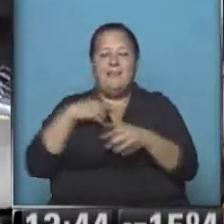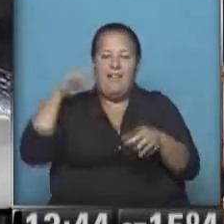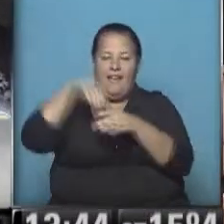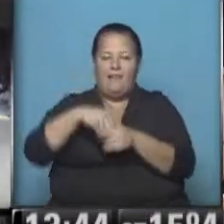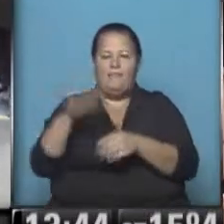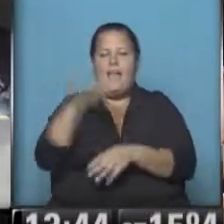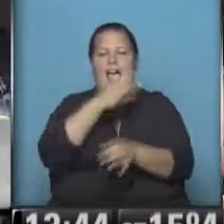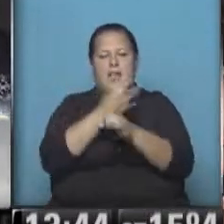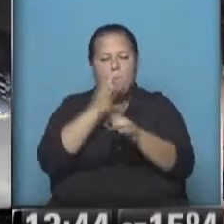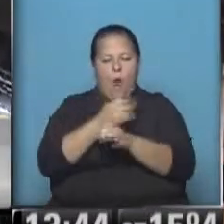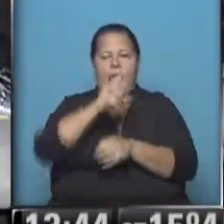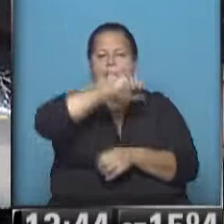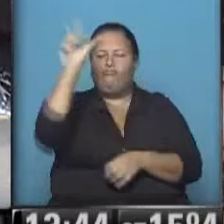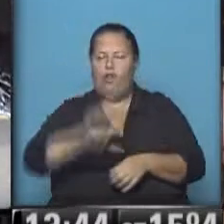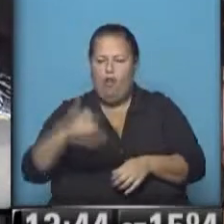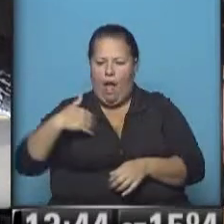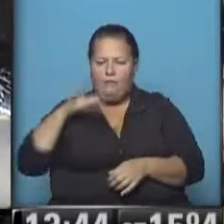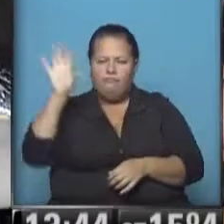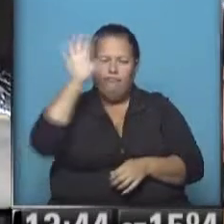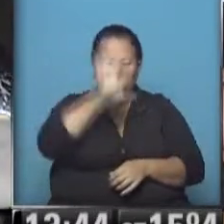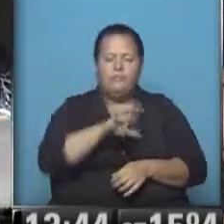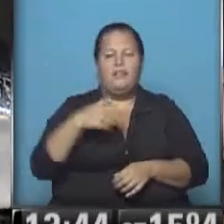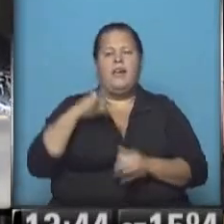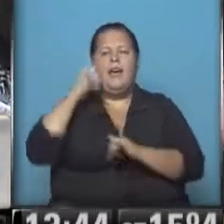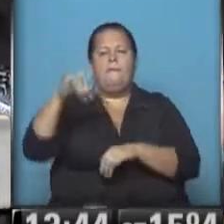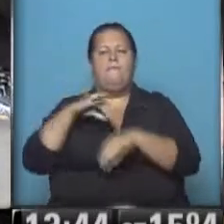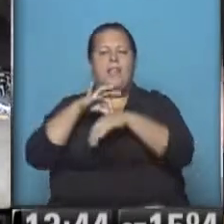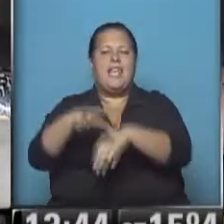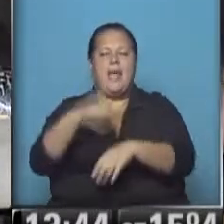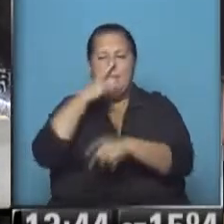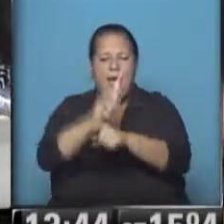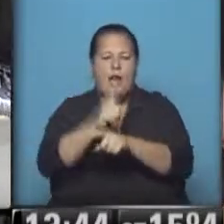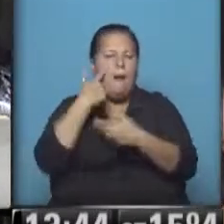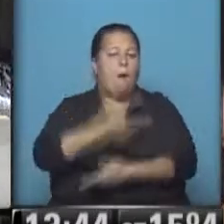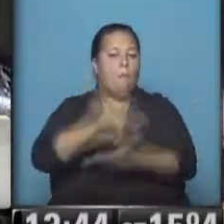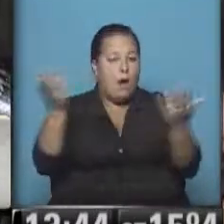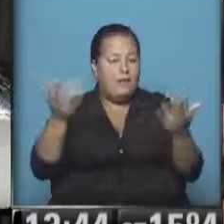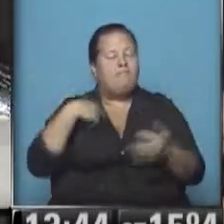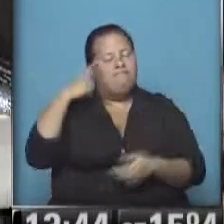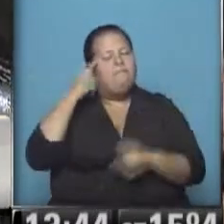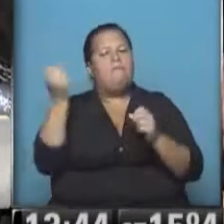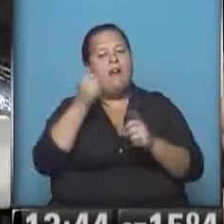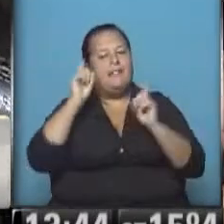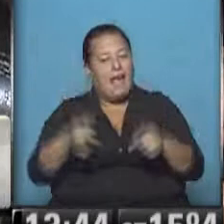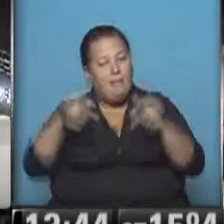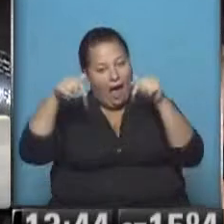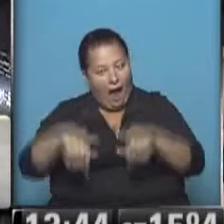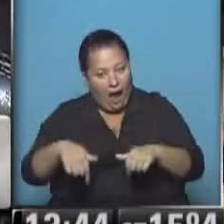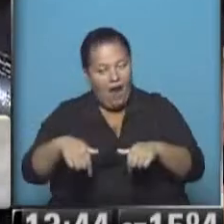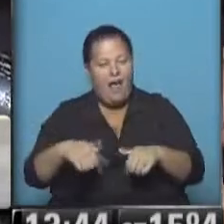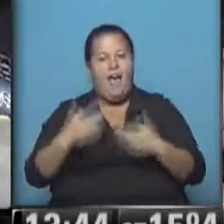en todas las escuelas a lo largo del país llevando a los guías de calles para hacer demostraciones vale la pena también en esta ocasión